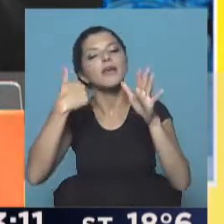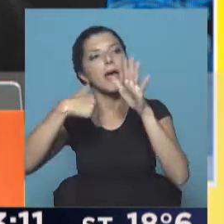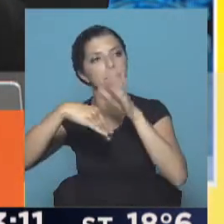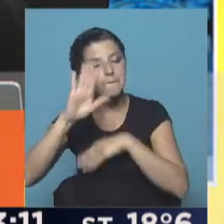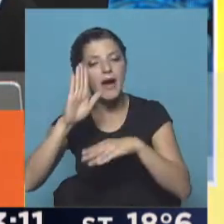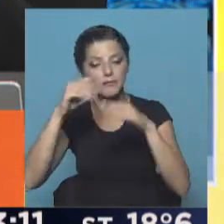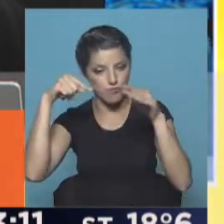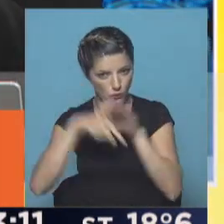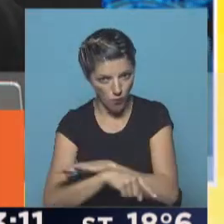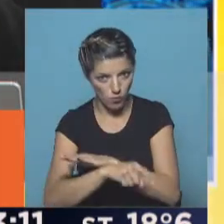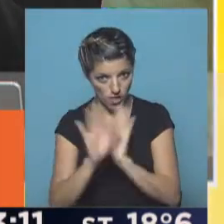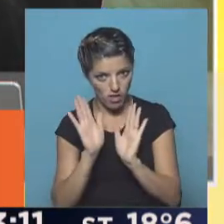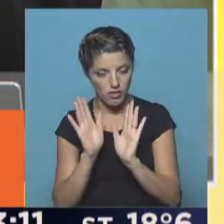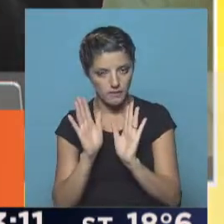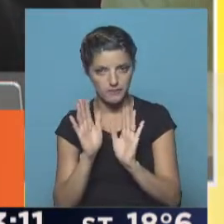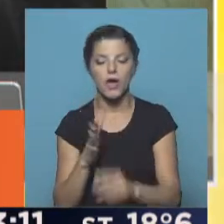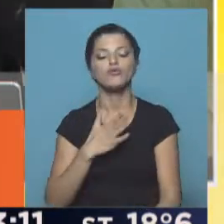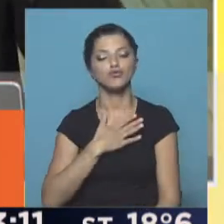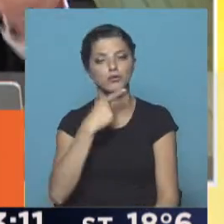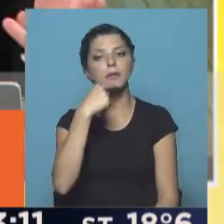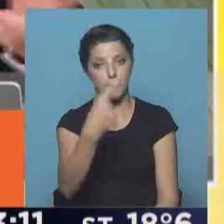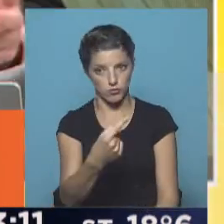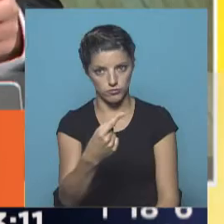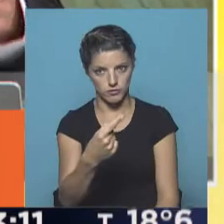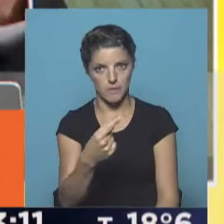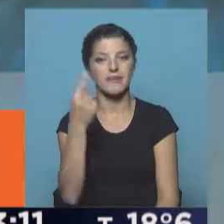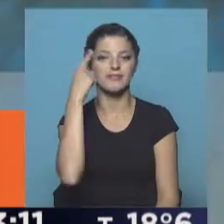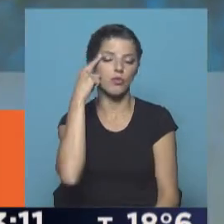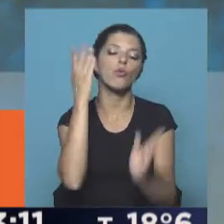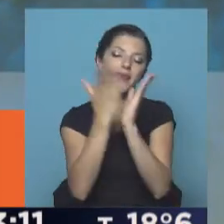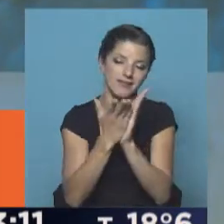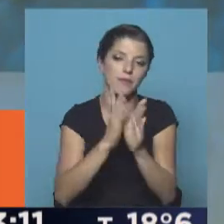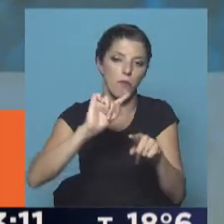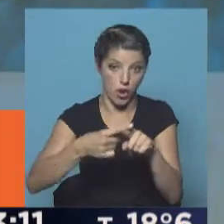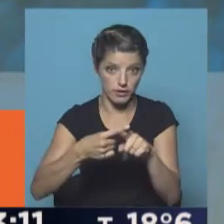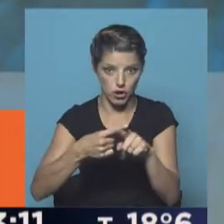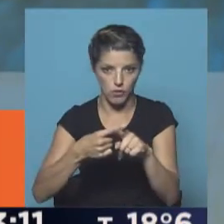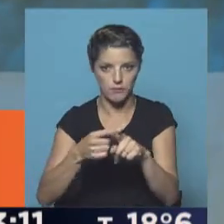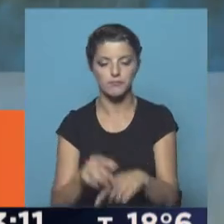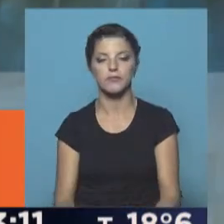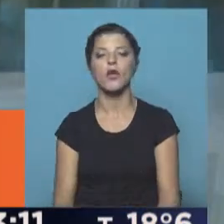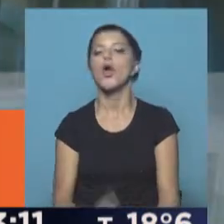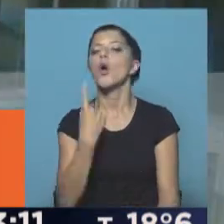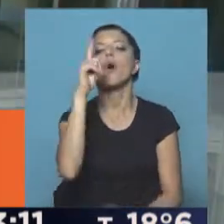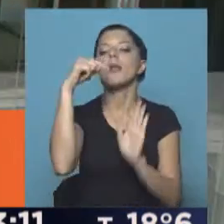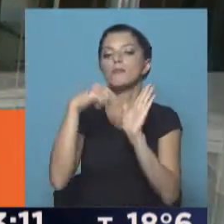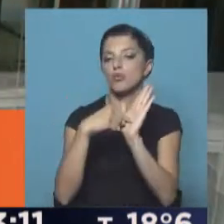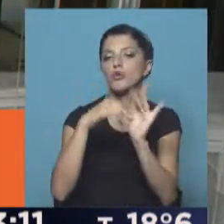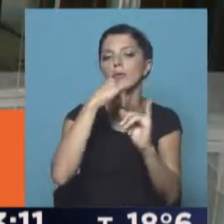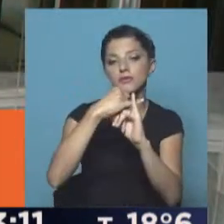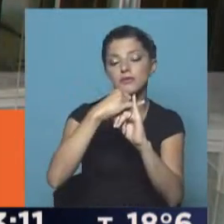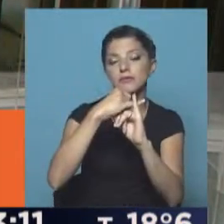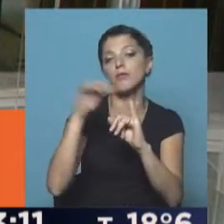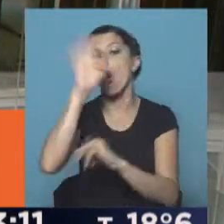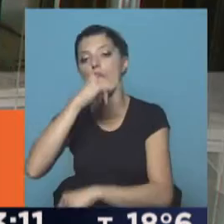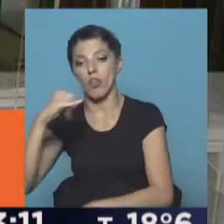sofisticadas. Mi pregunta es, desde el punto de vista más politológico, digamos, ¿cuáles son son las ventajas y las desventajas de una construcción